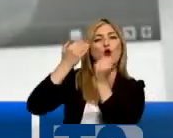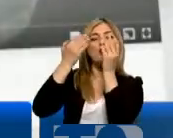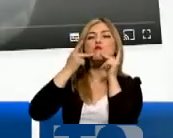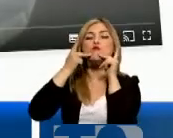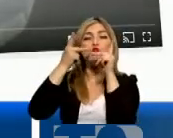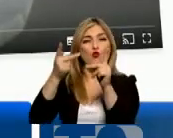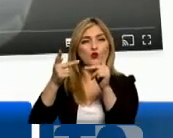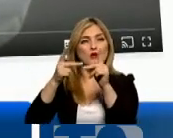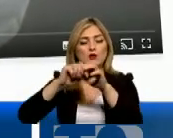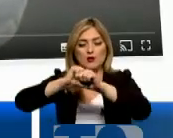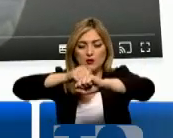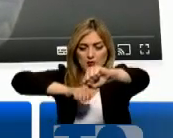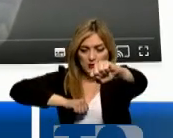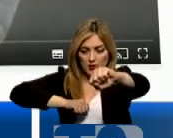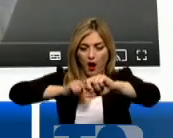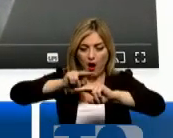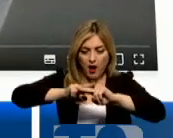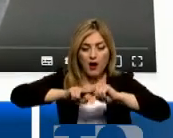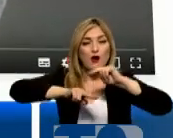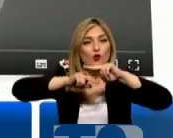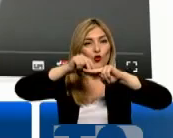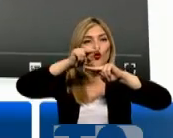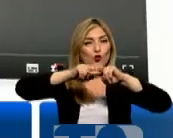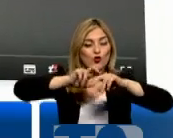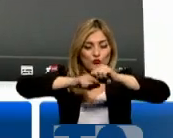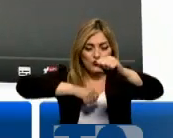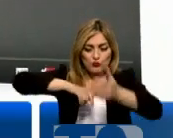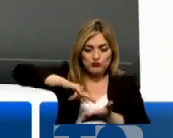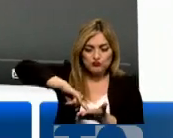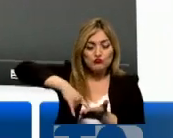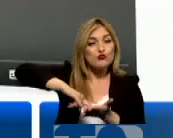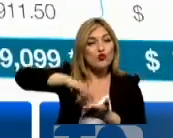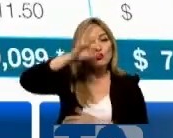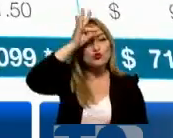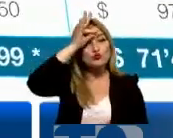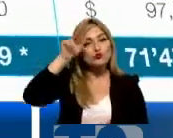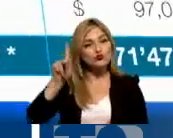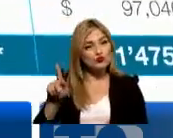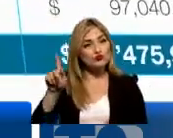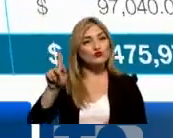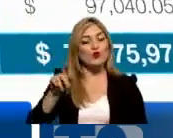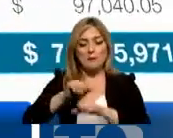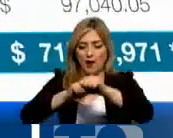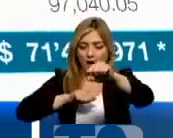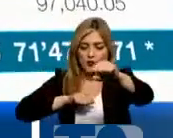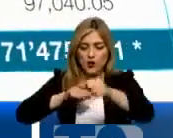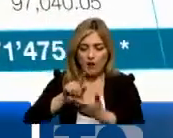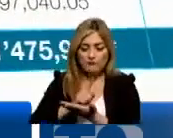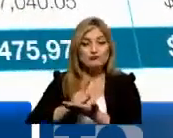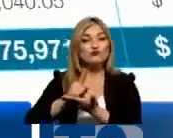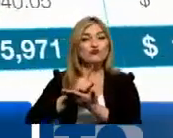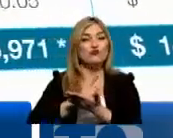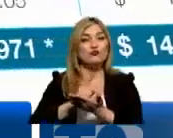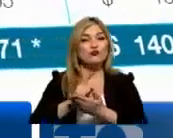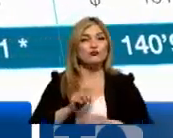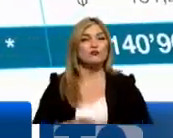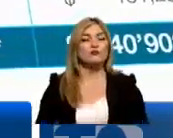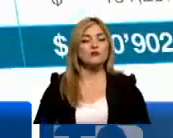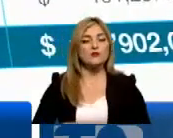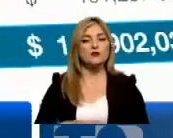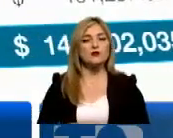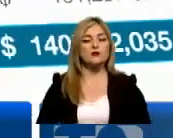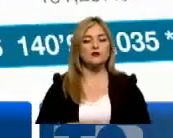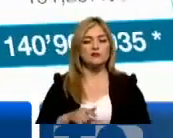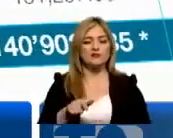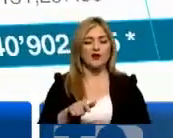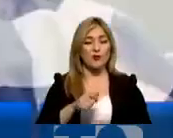ya había planos para la construcción y equipamiento de los hospitales, entre ellos el de Pedernales, pero con otros supuestos